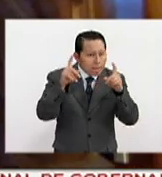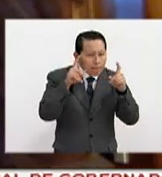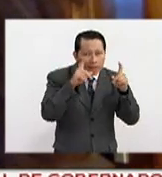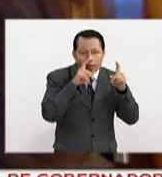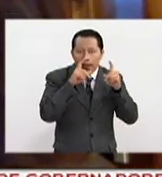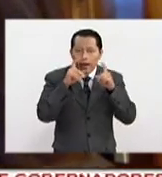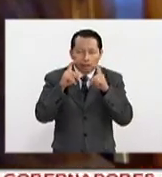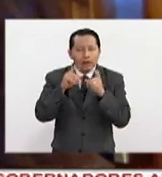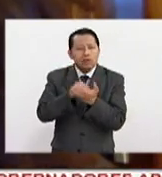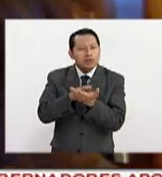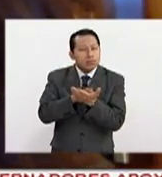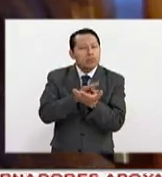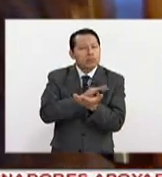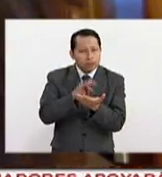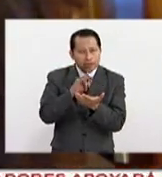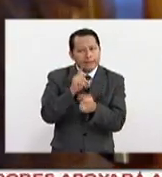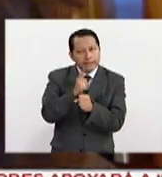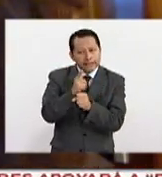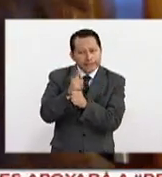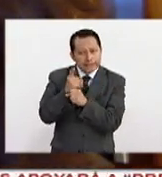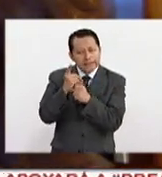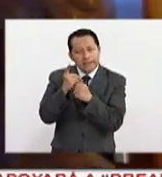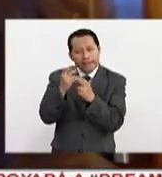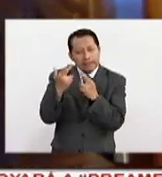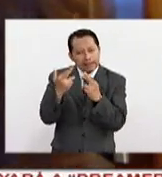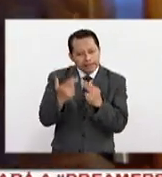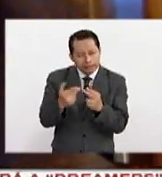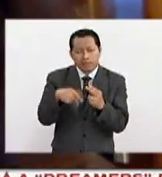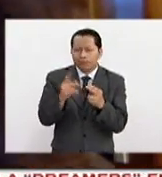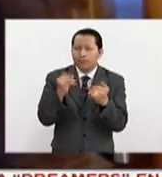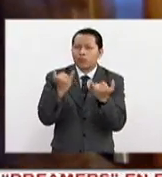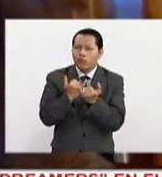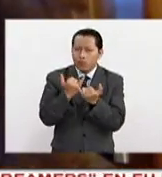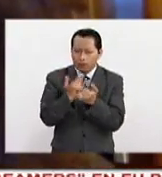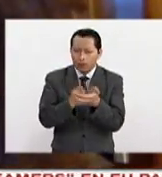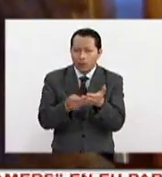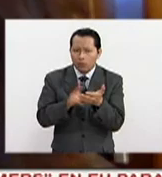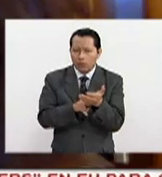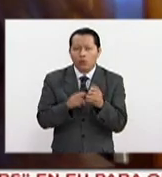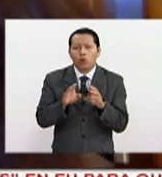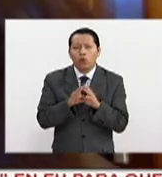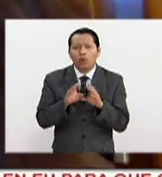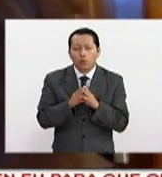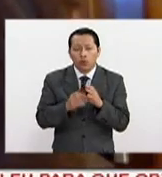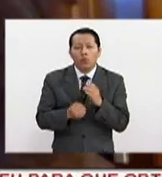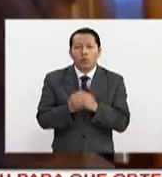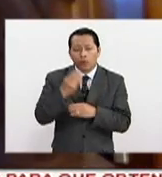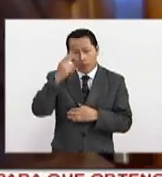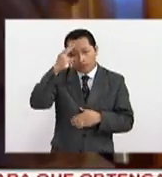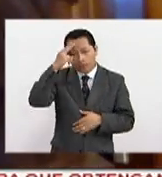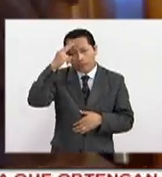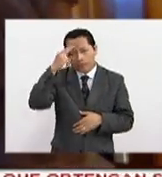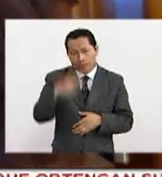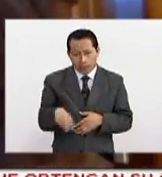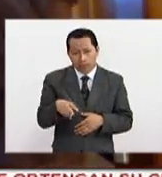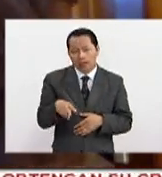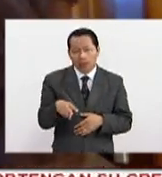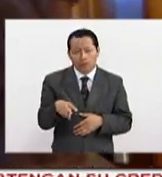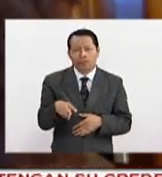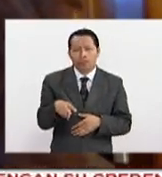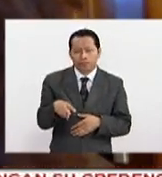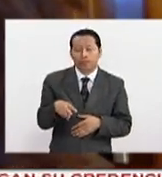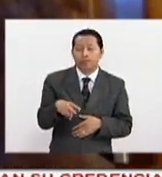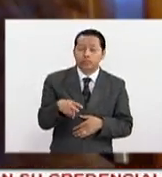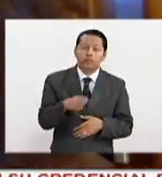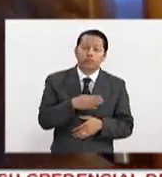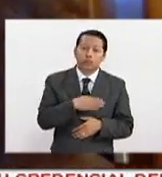esta tragedia, pero también este nacimiento de un nuevo México. Y